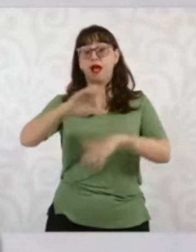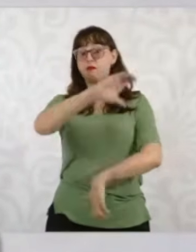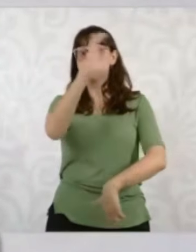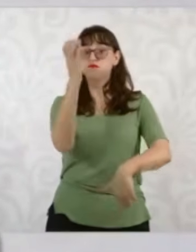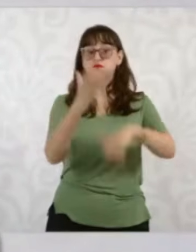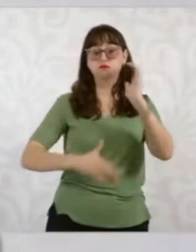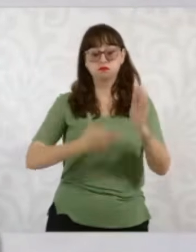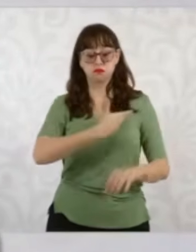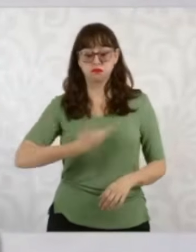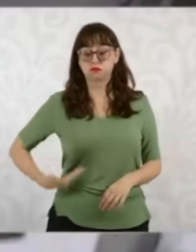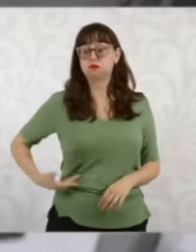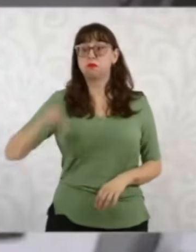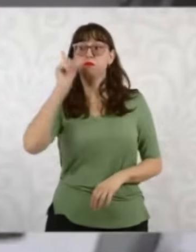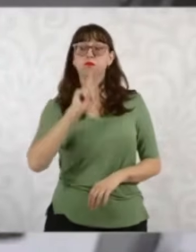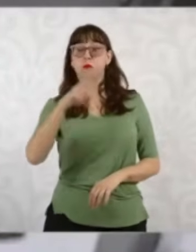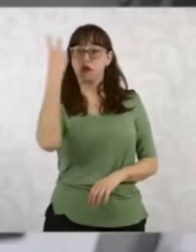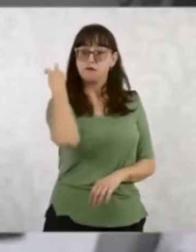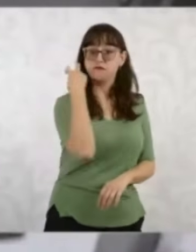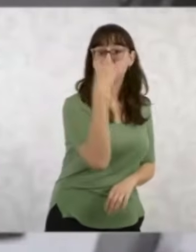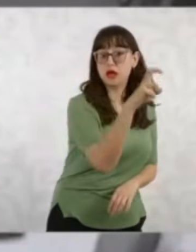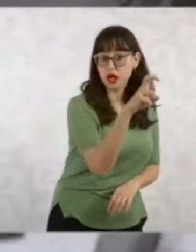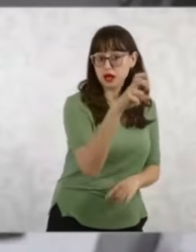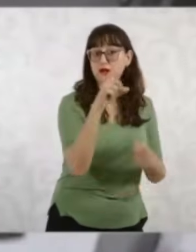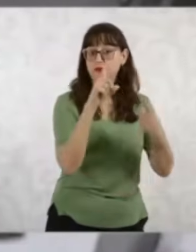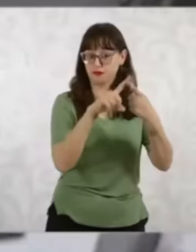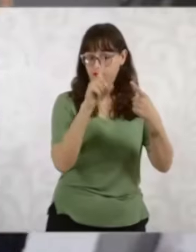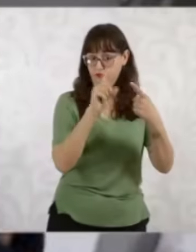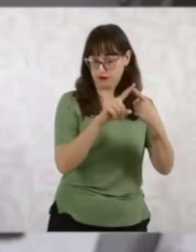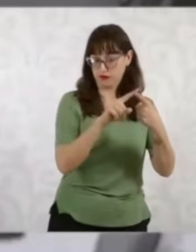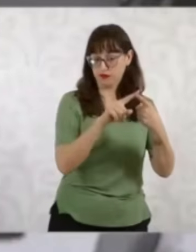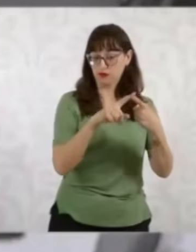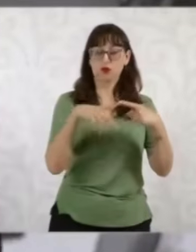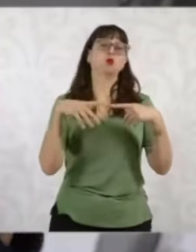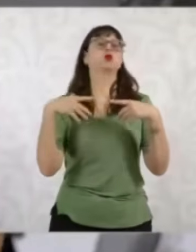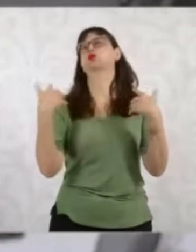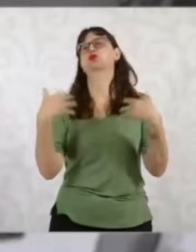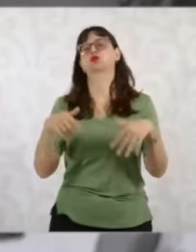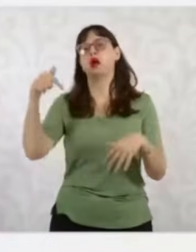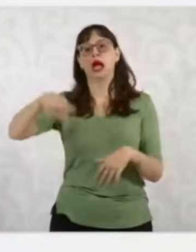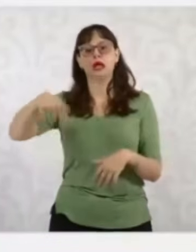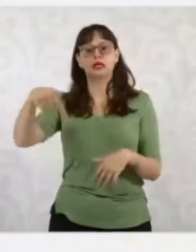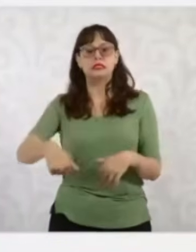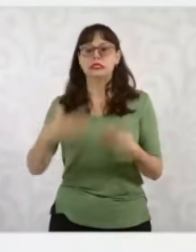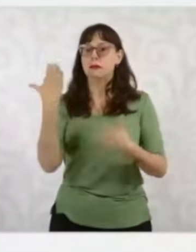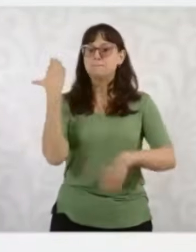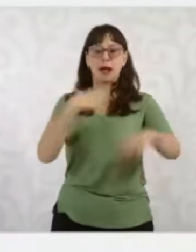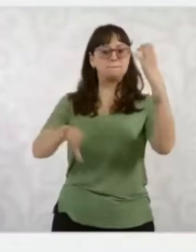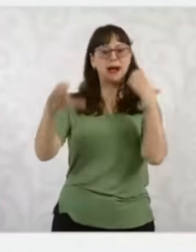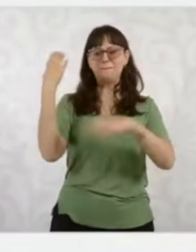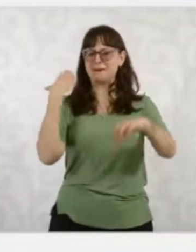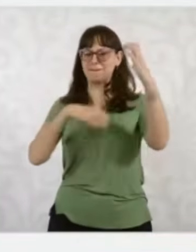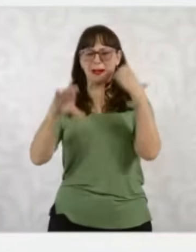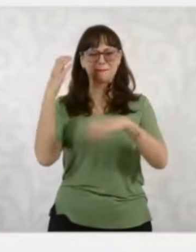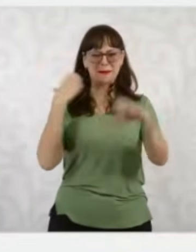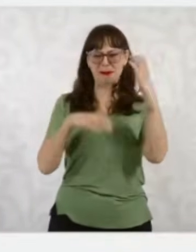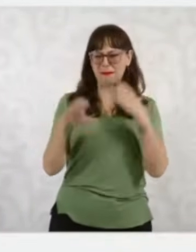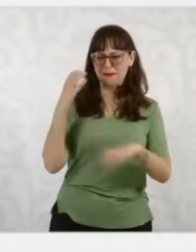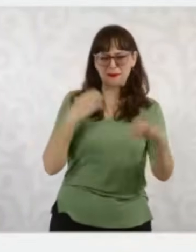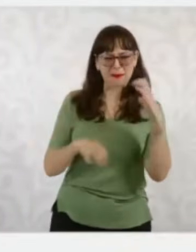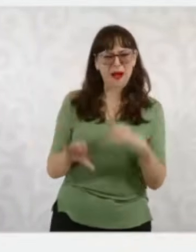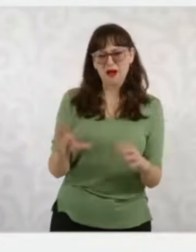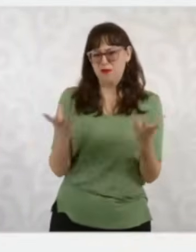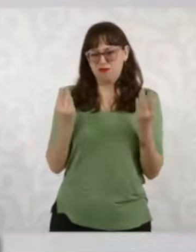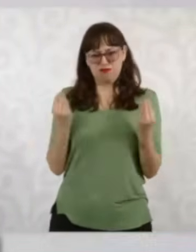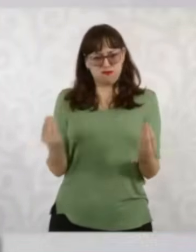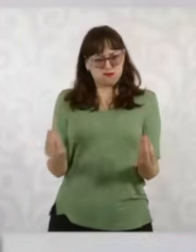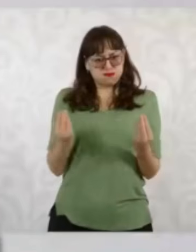Aquí se conoce bien que tuvo muchas narrativas que se desplegaron a partir de ese hecho.